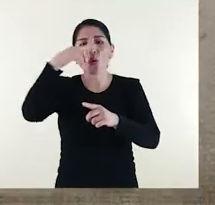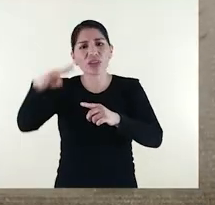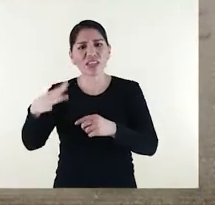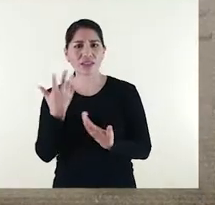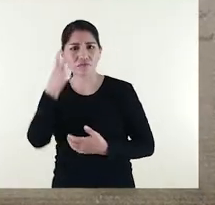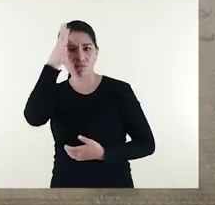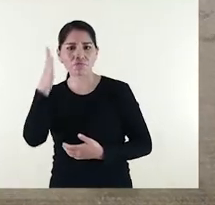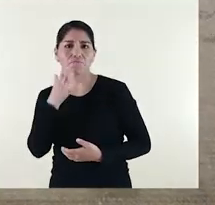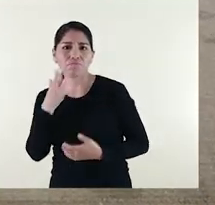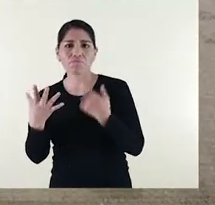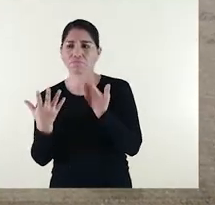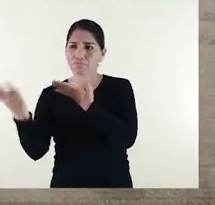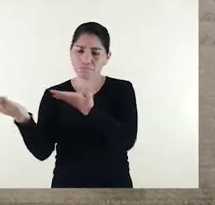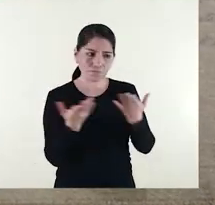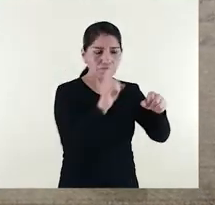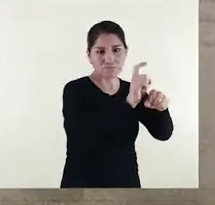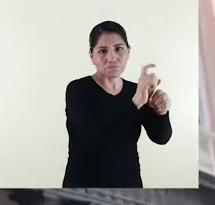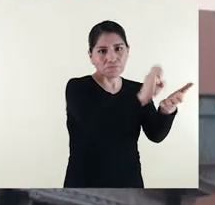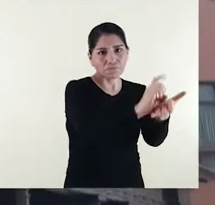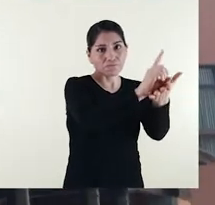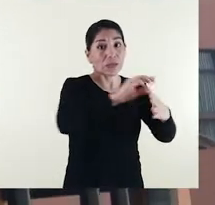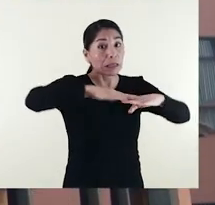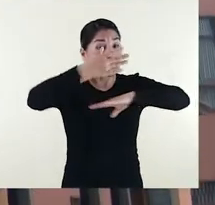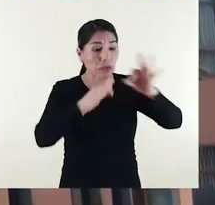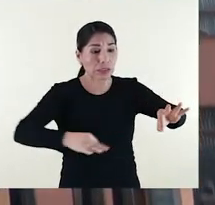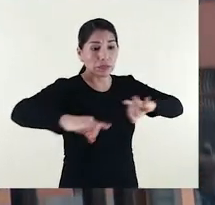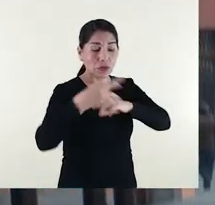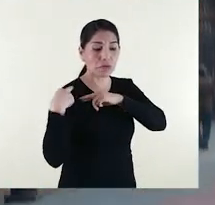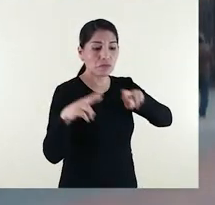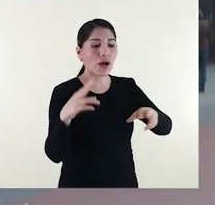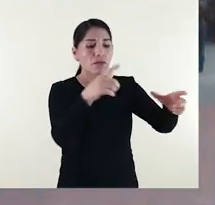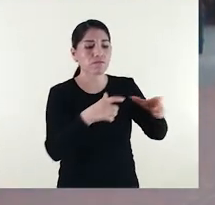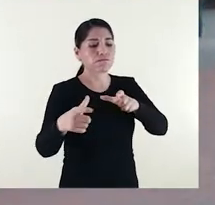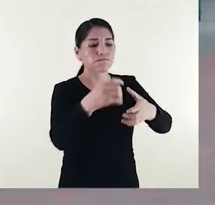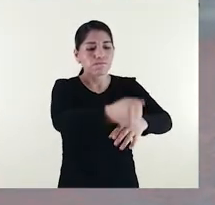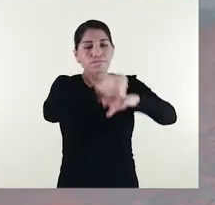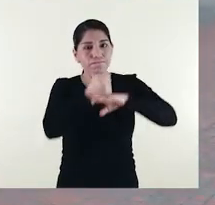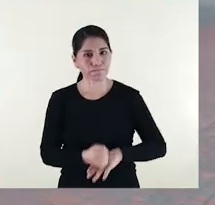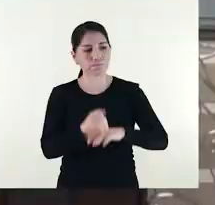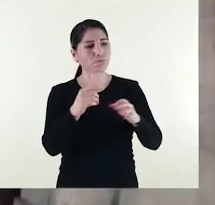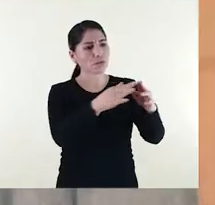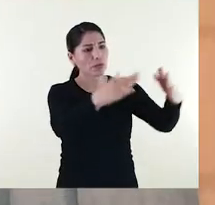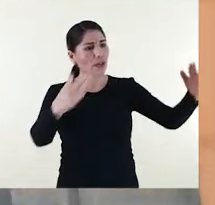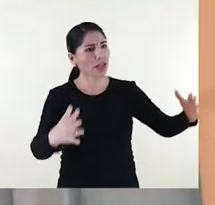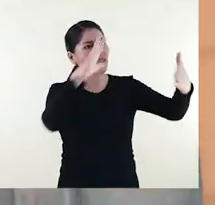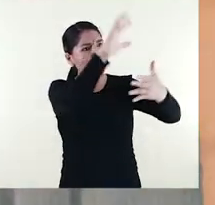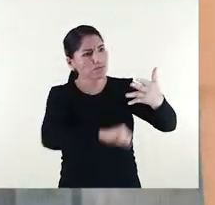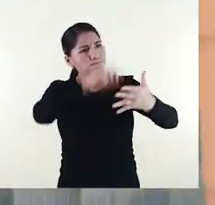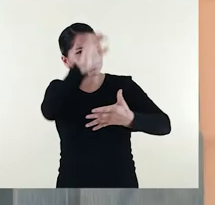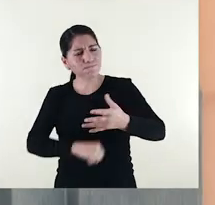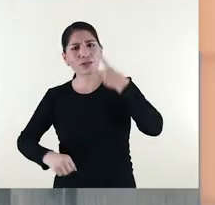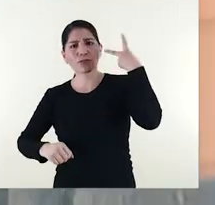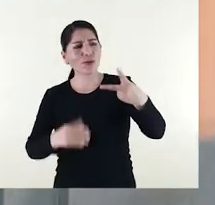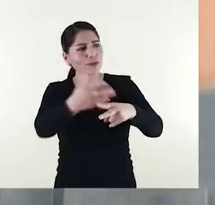Pero rápidamente en 1872, la beneficencia asumió su control y posesión. Hay dos momentos en los que se mutila la finca,